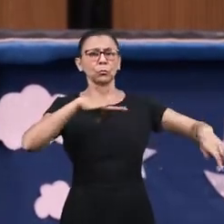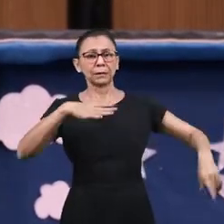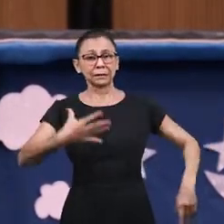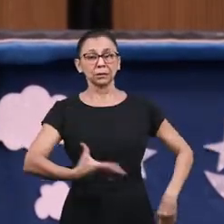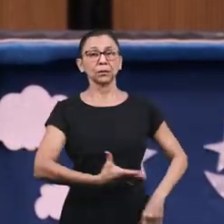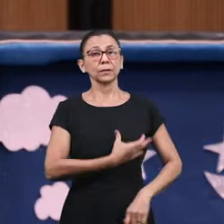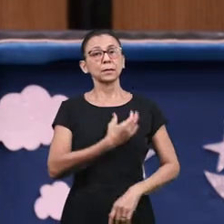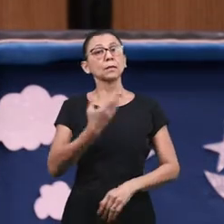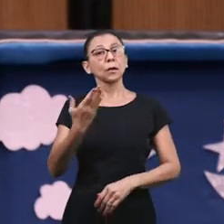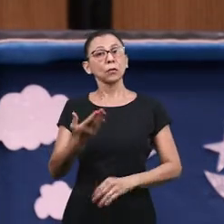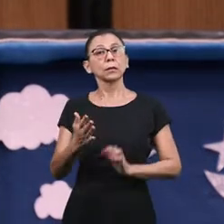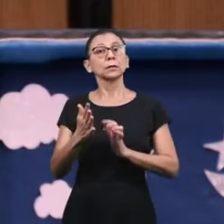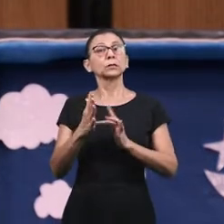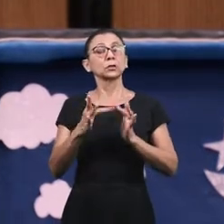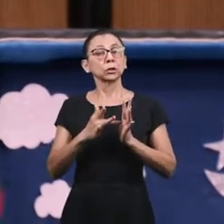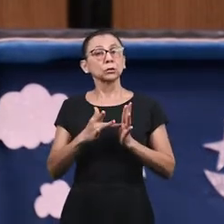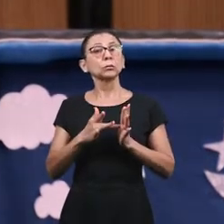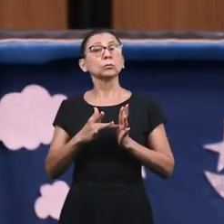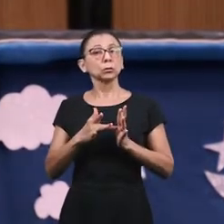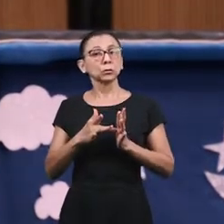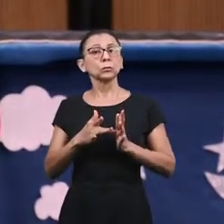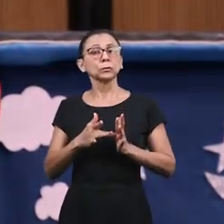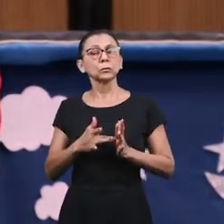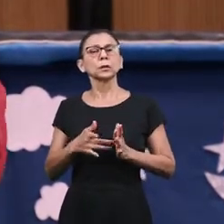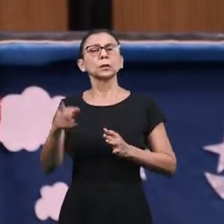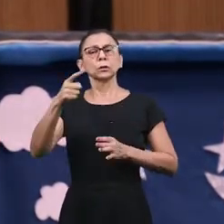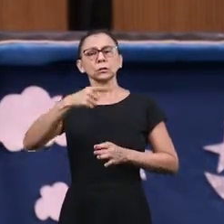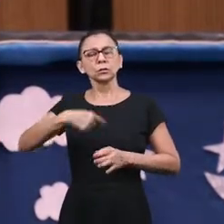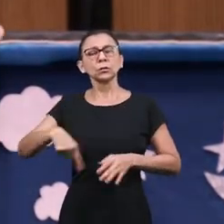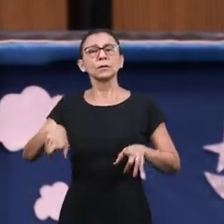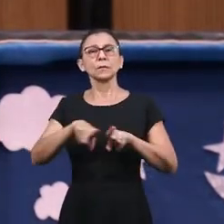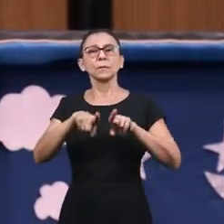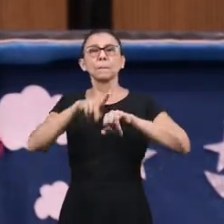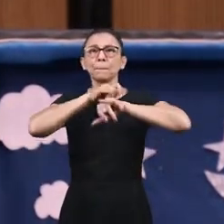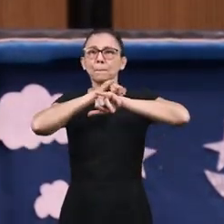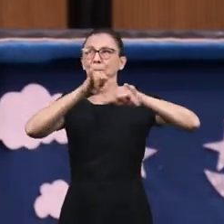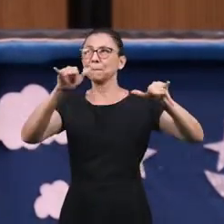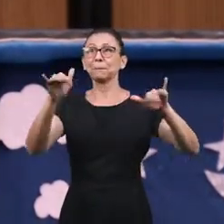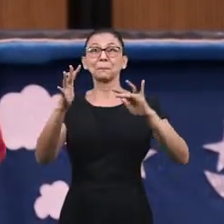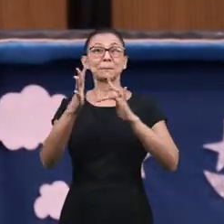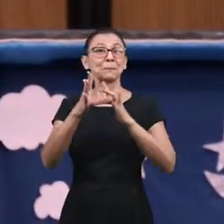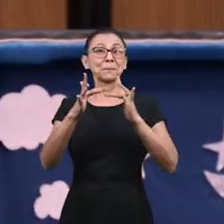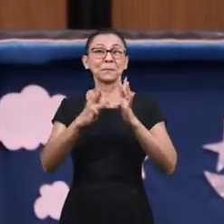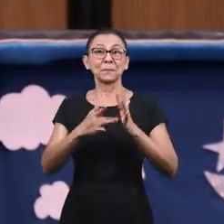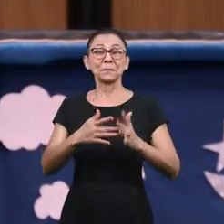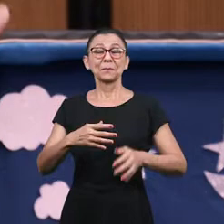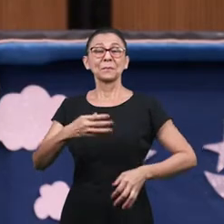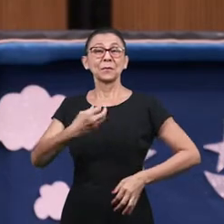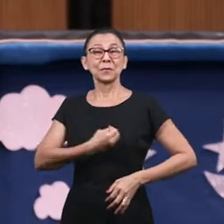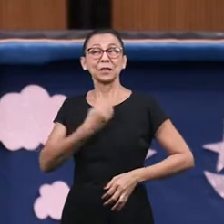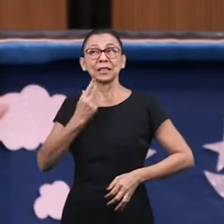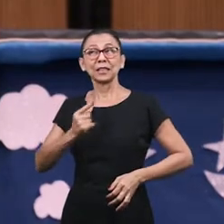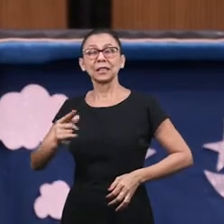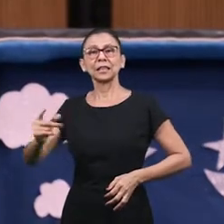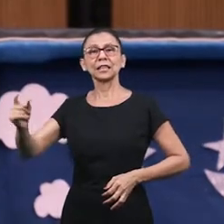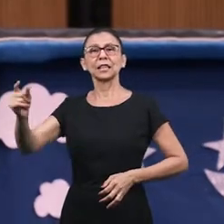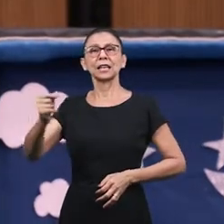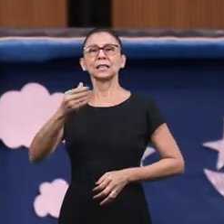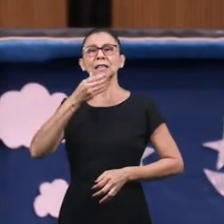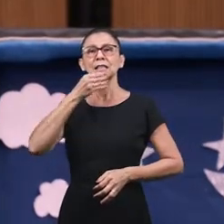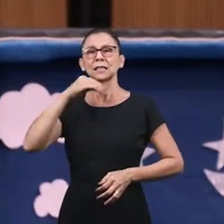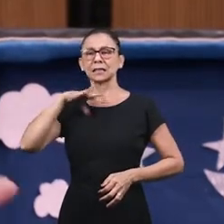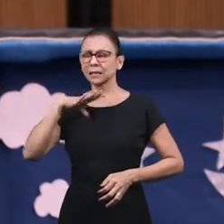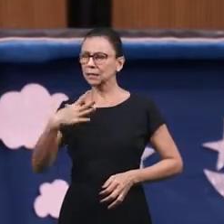a anunciar a este mundo también que en Jesús hay salvación, que en Jesús hay vida eterna. Y